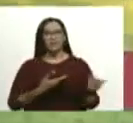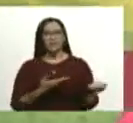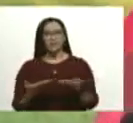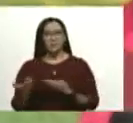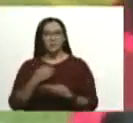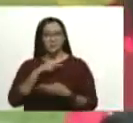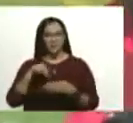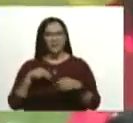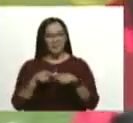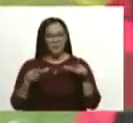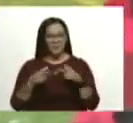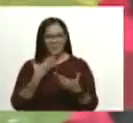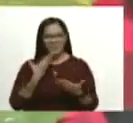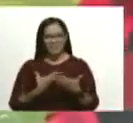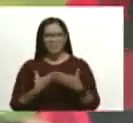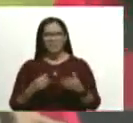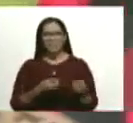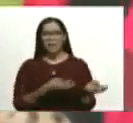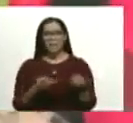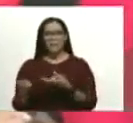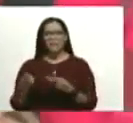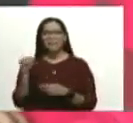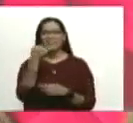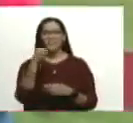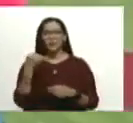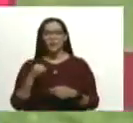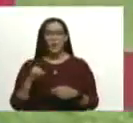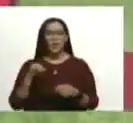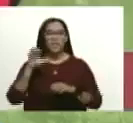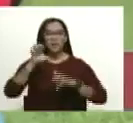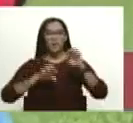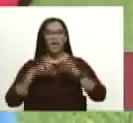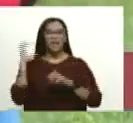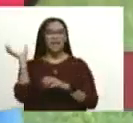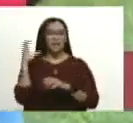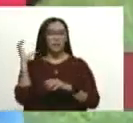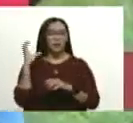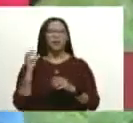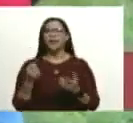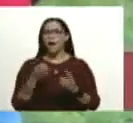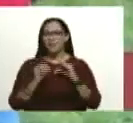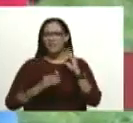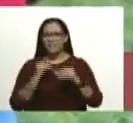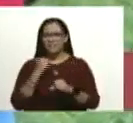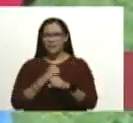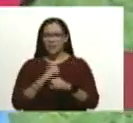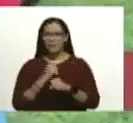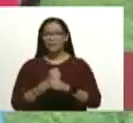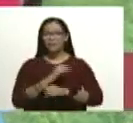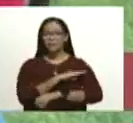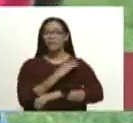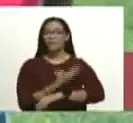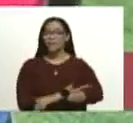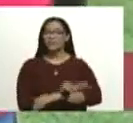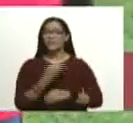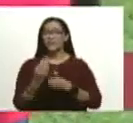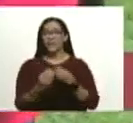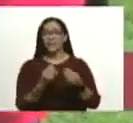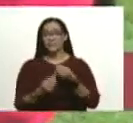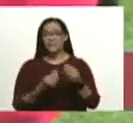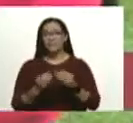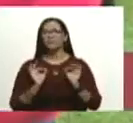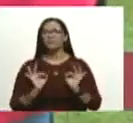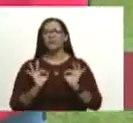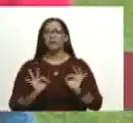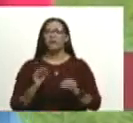espacio, agradecerle la invitación en el zoológico de Caricuao y un poco conversar de lo que ha sido ese trabajo tan fuerte que se viene realizando justamente